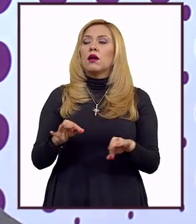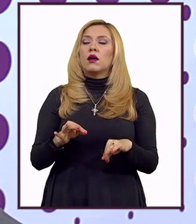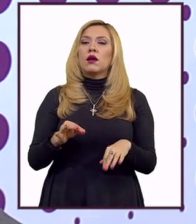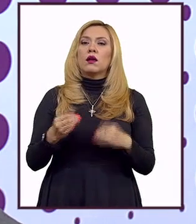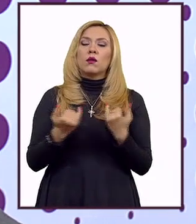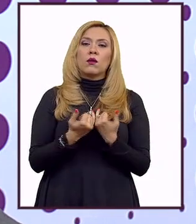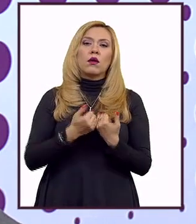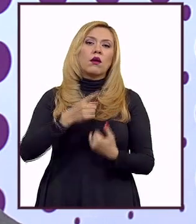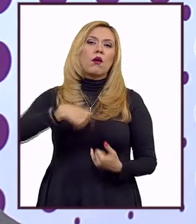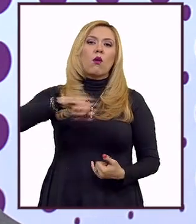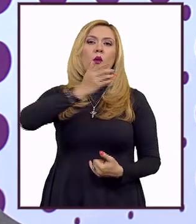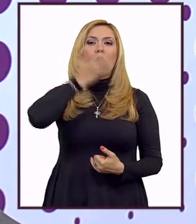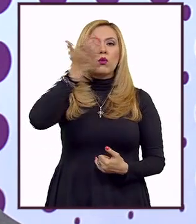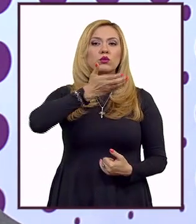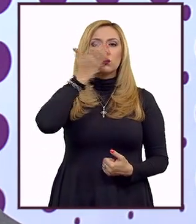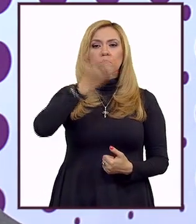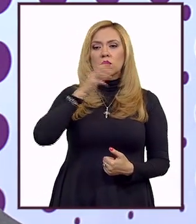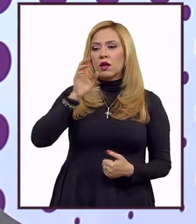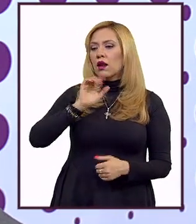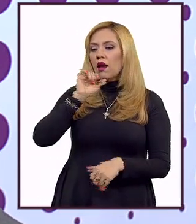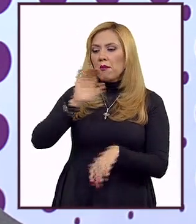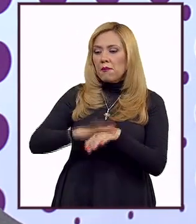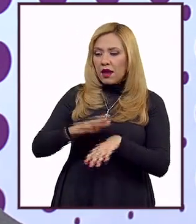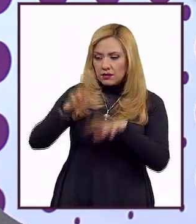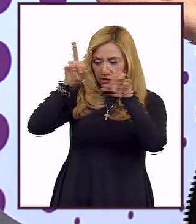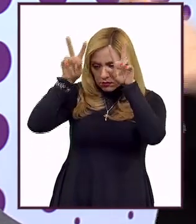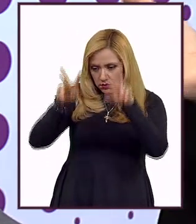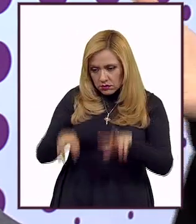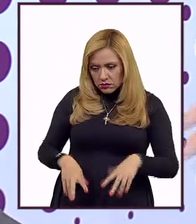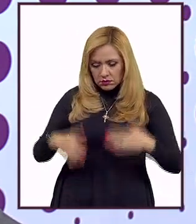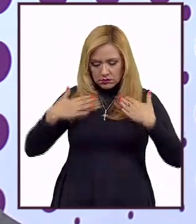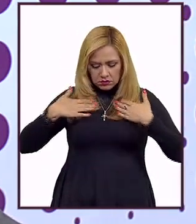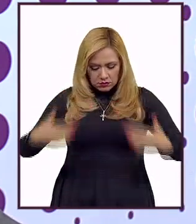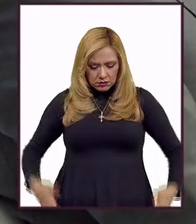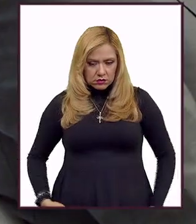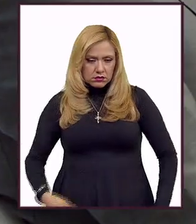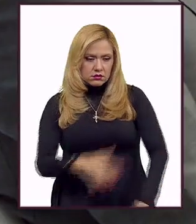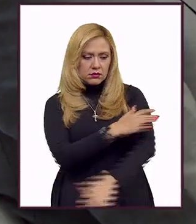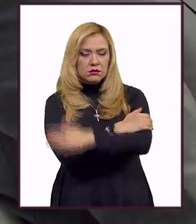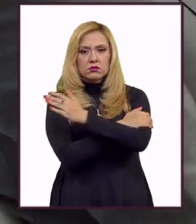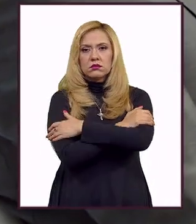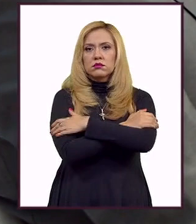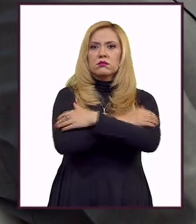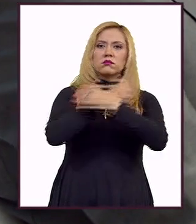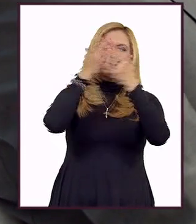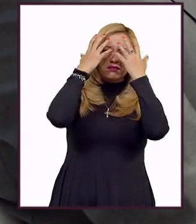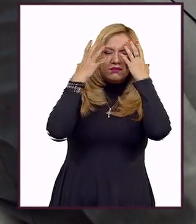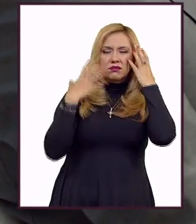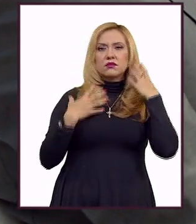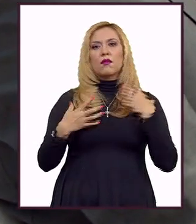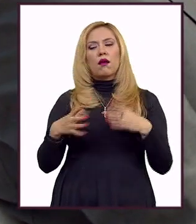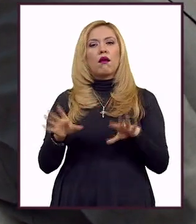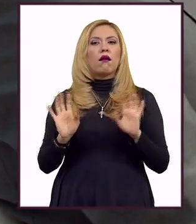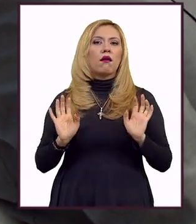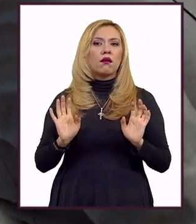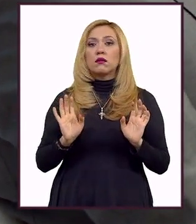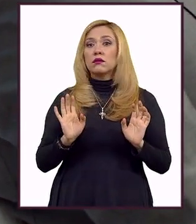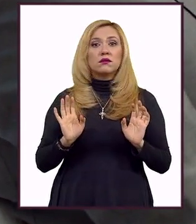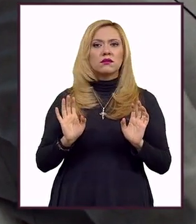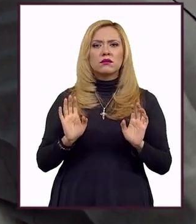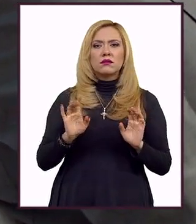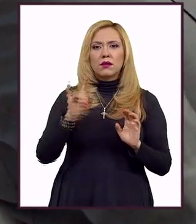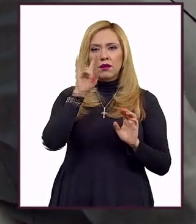estamos también acostumbrados a ciertos tipos de tortura, ¿no? A la tortura dentro de la detención, que es muy visible, ¿no? Pero también existe la tortura